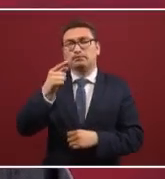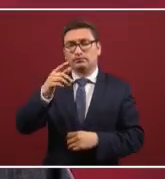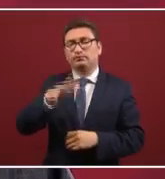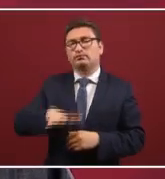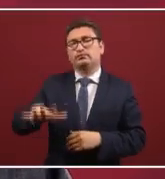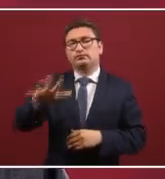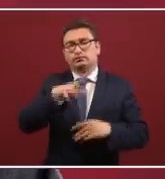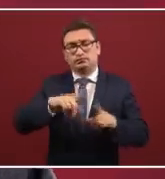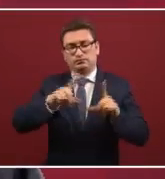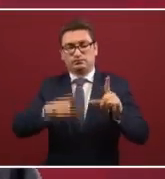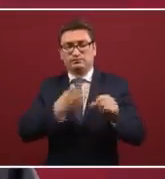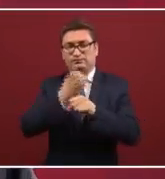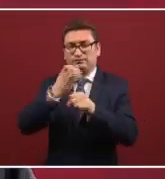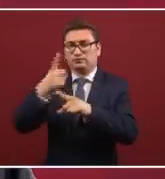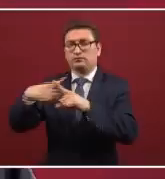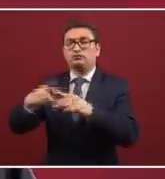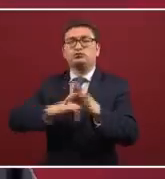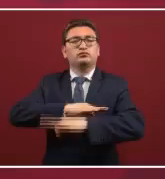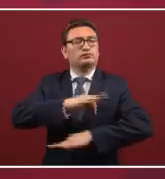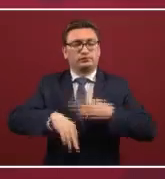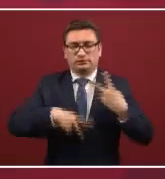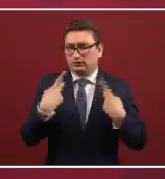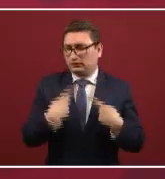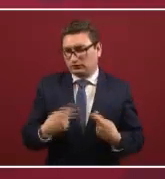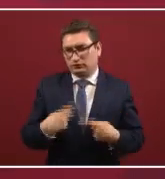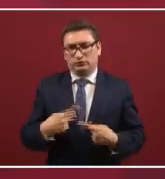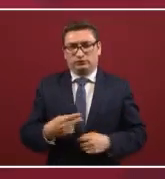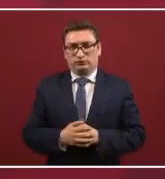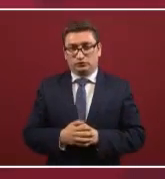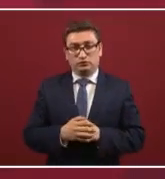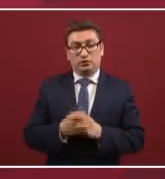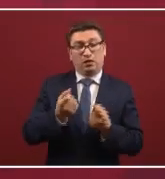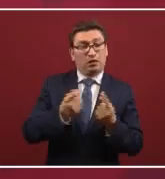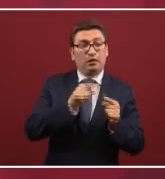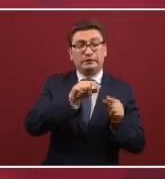estados, porque no hay distinción,